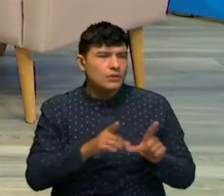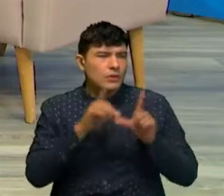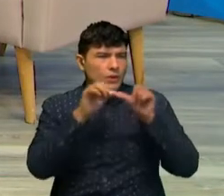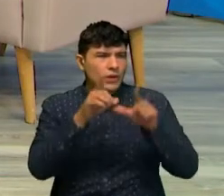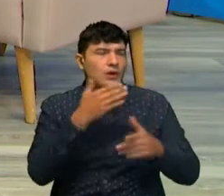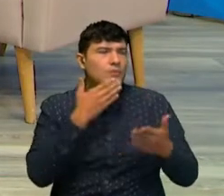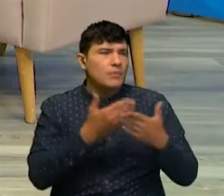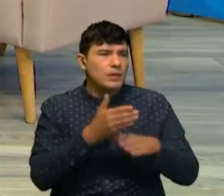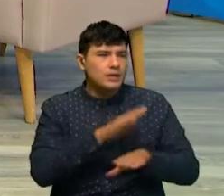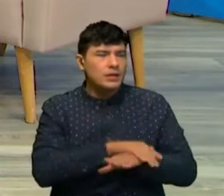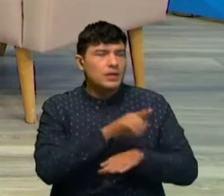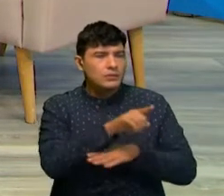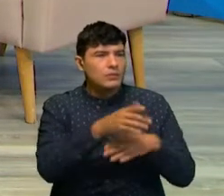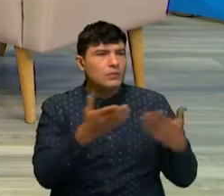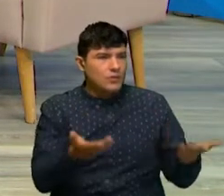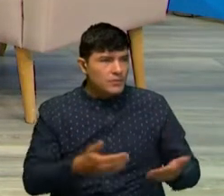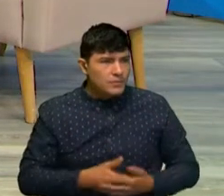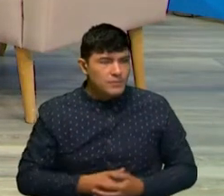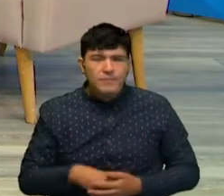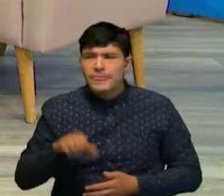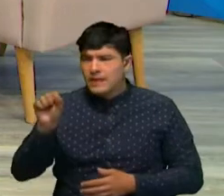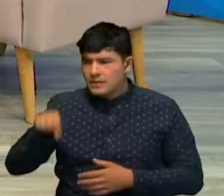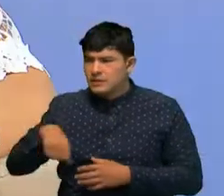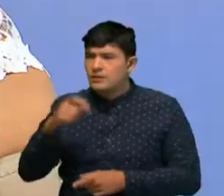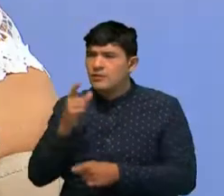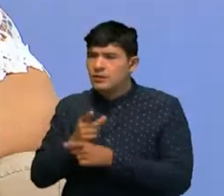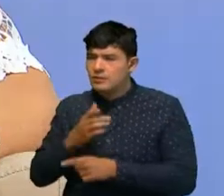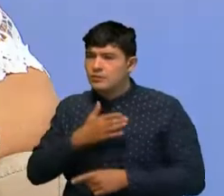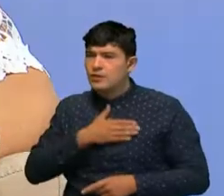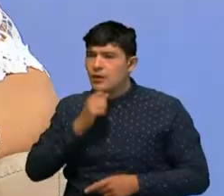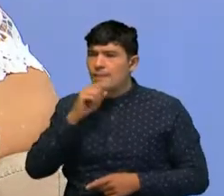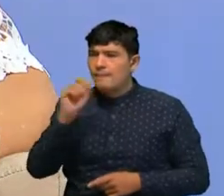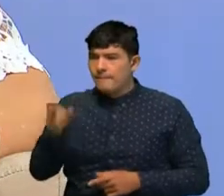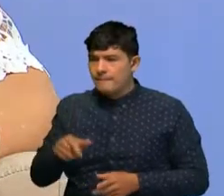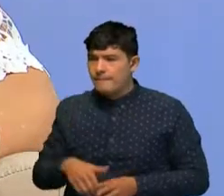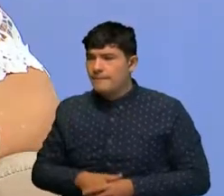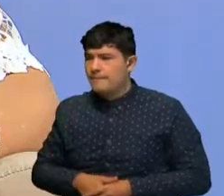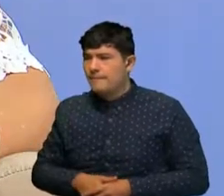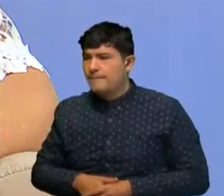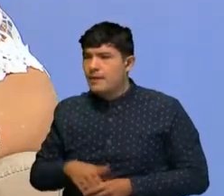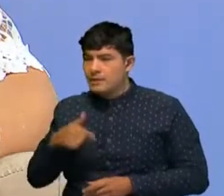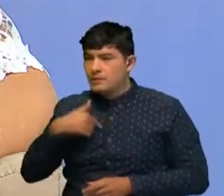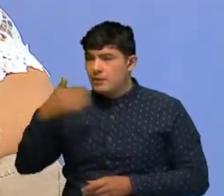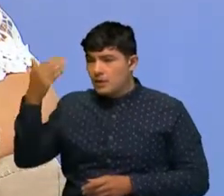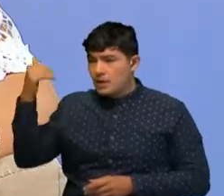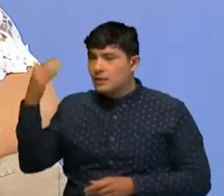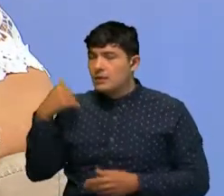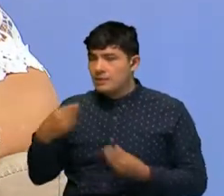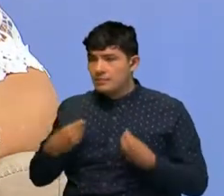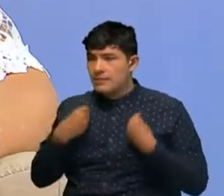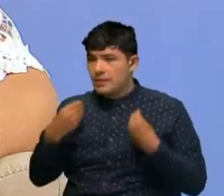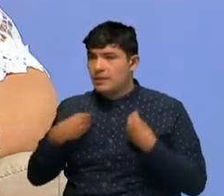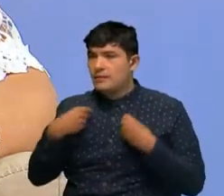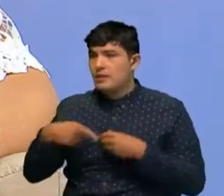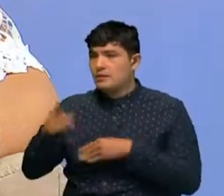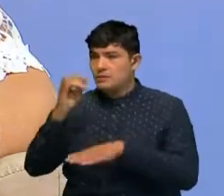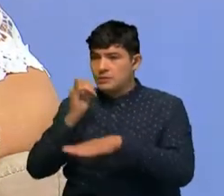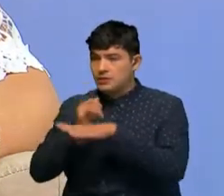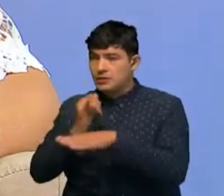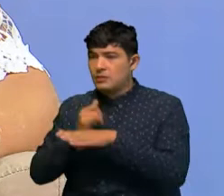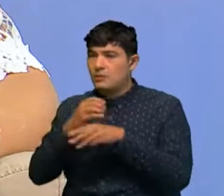tardes, ¿cómo está? Buenas tardes. Doctora, mi pregunta es la siguiente. Yo vivía en una institución